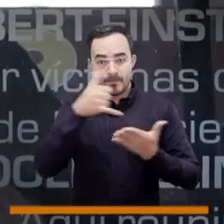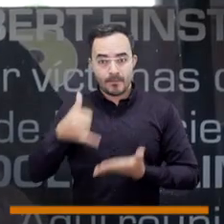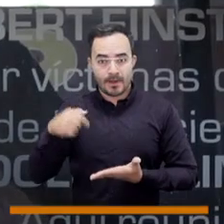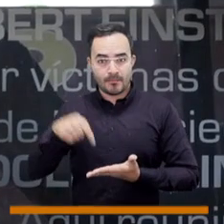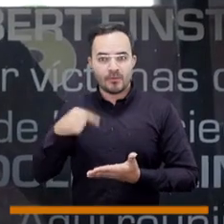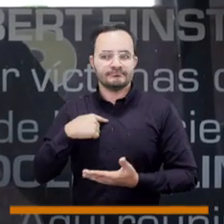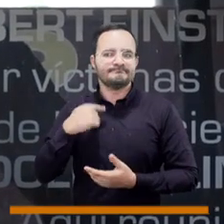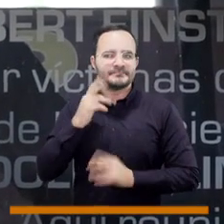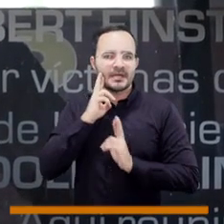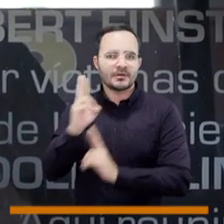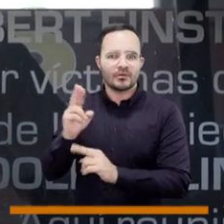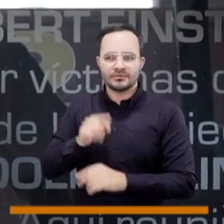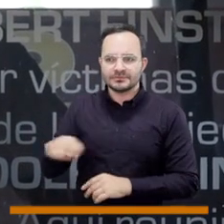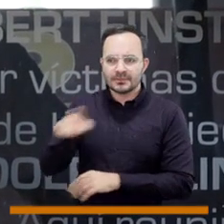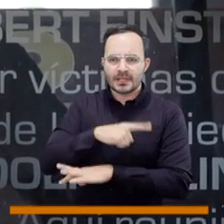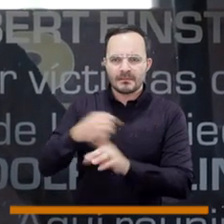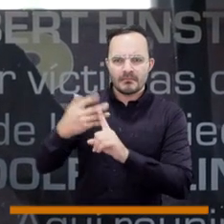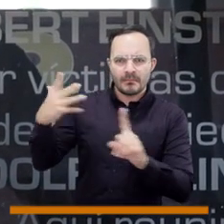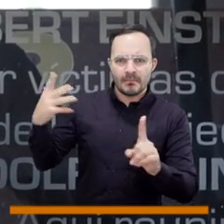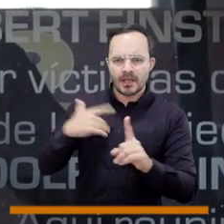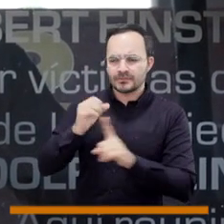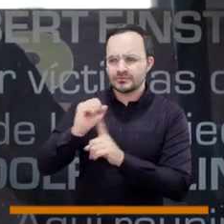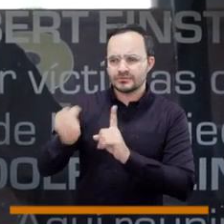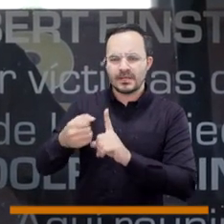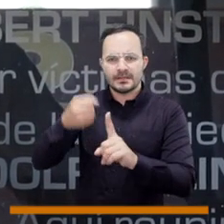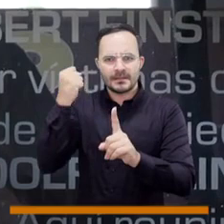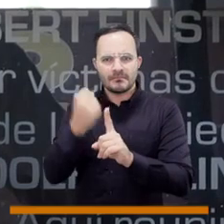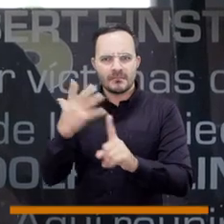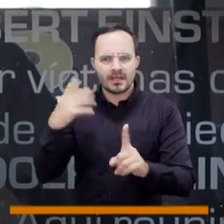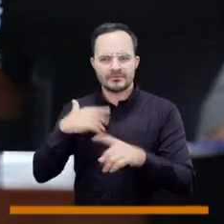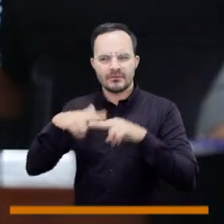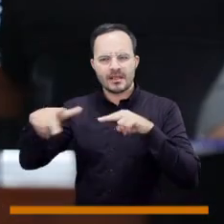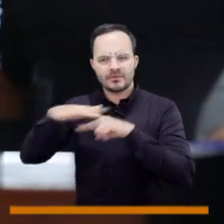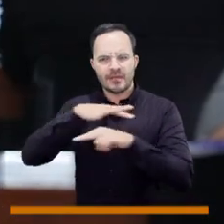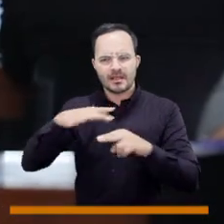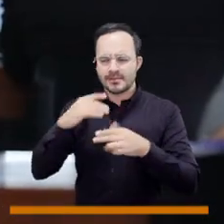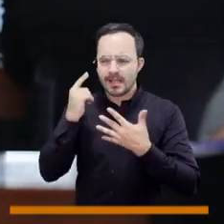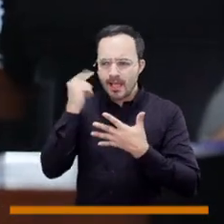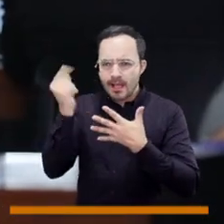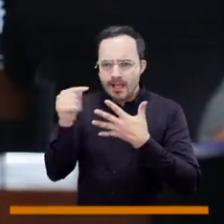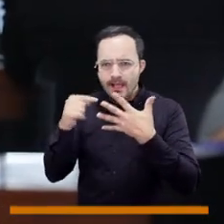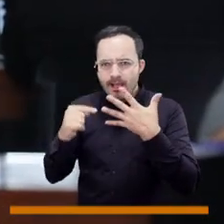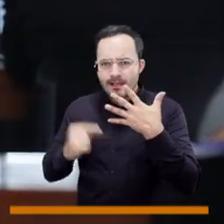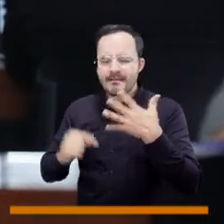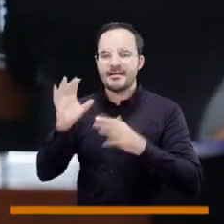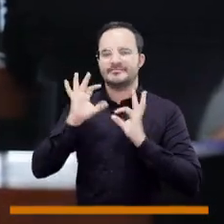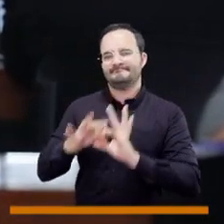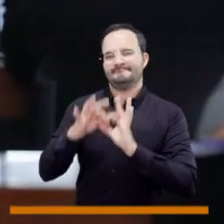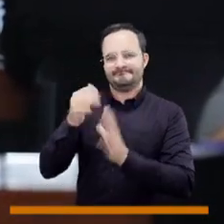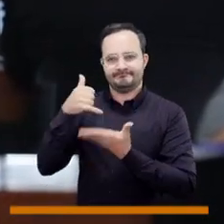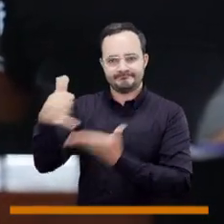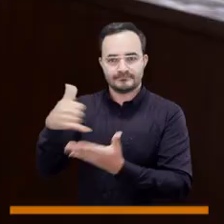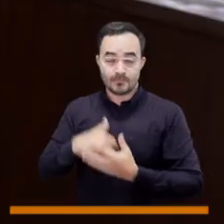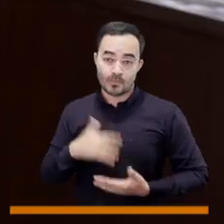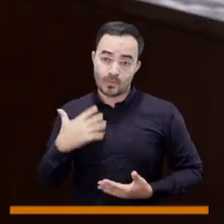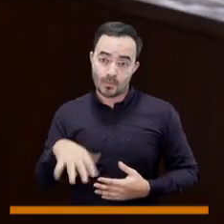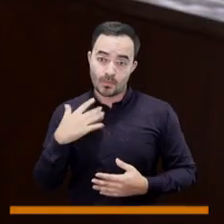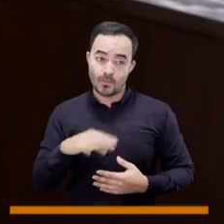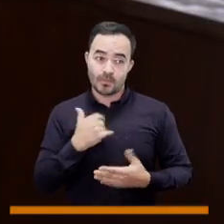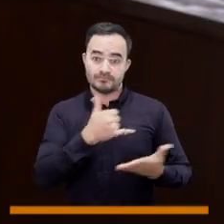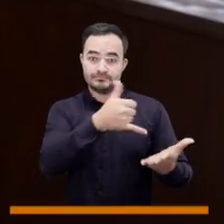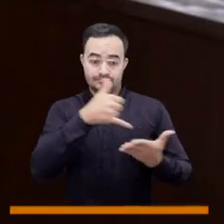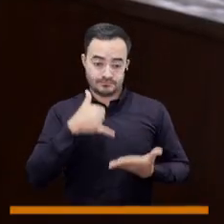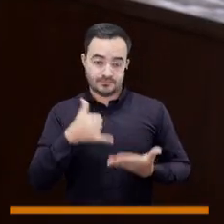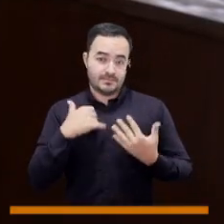impacto ambiental que hacen las bibliotecas con las comunidades. Entonces esta premiación es muy importante porque le da una visibilidad